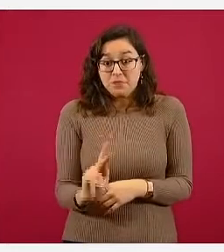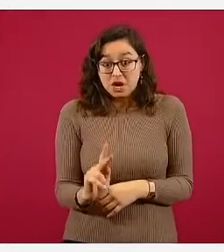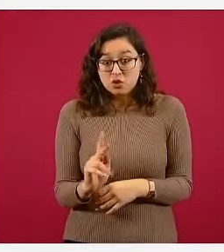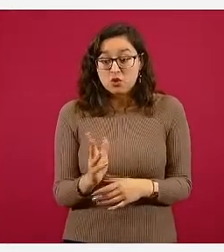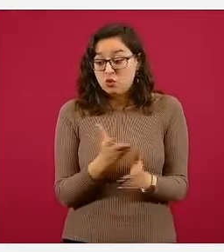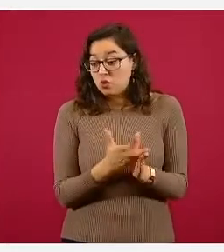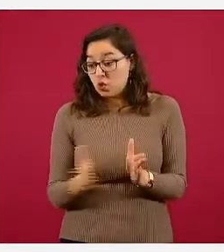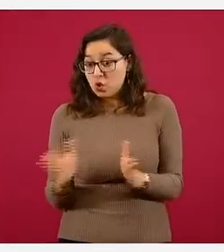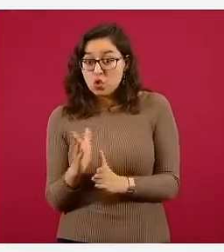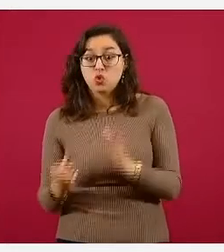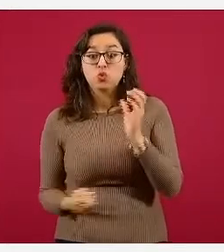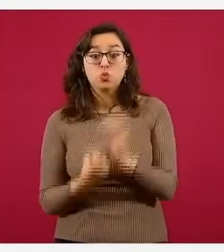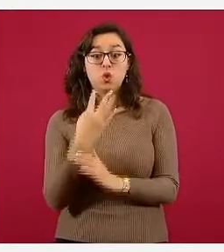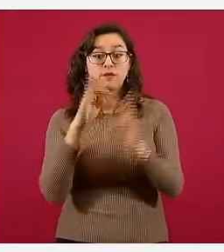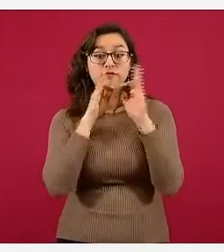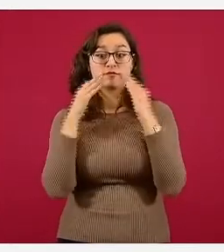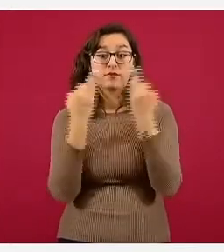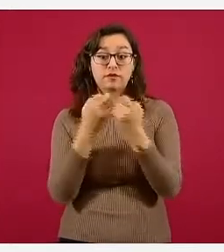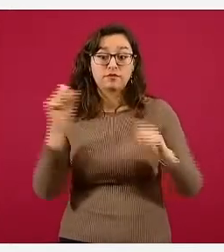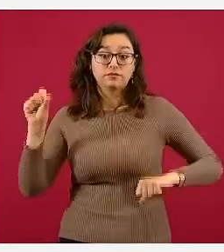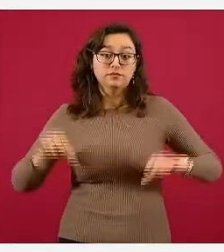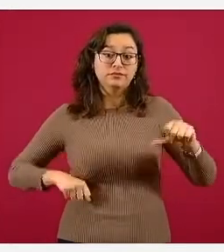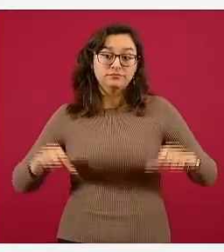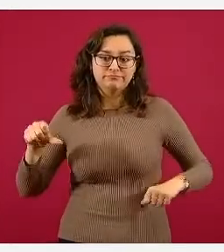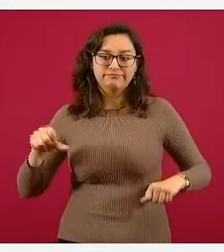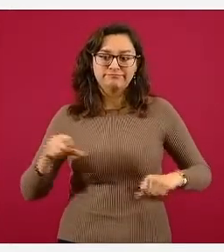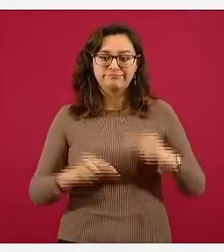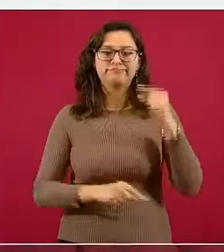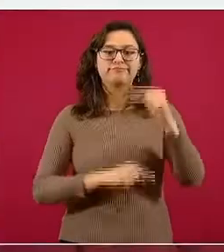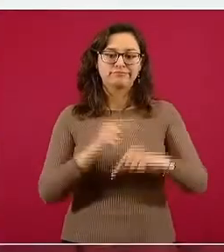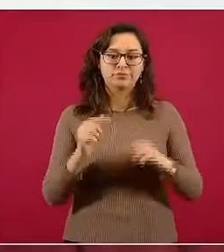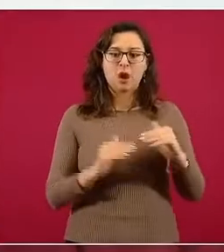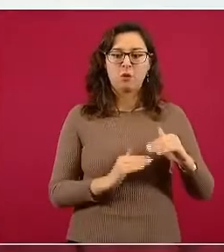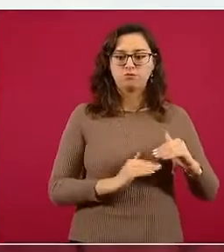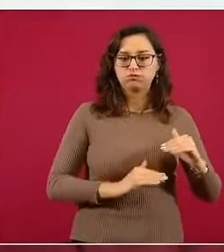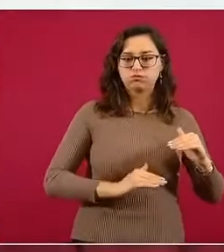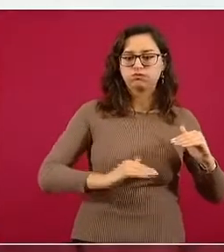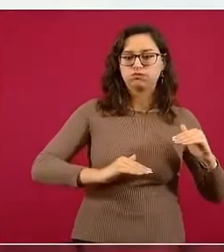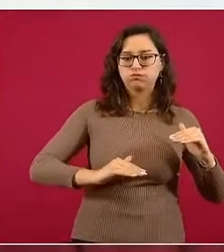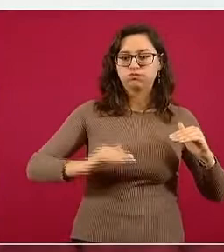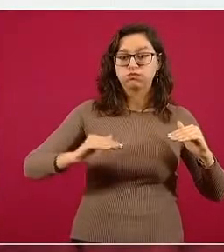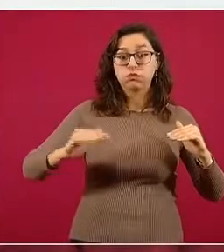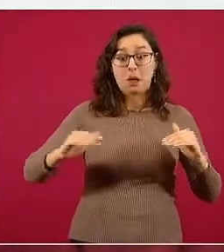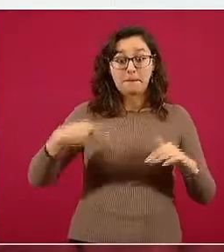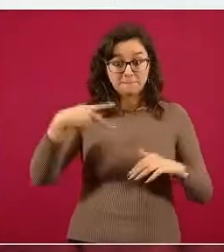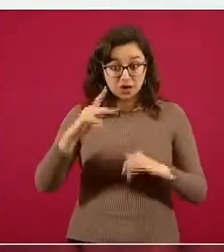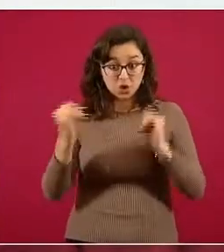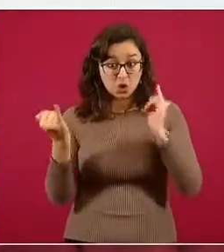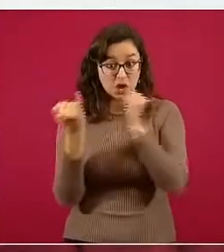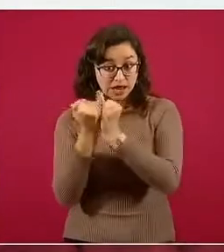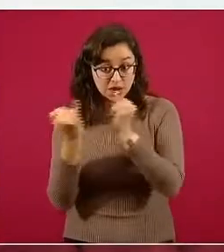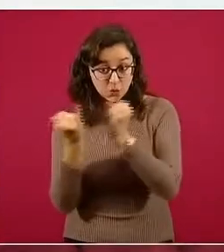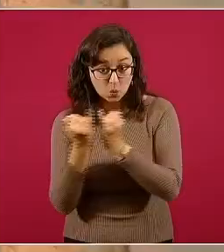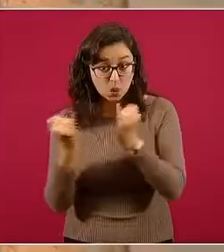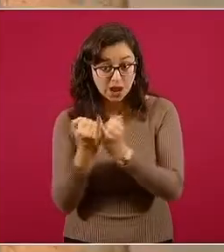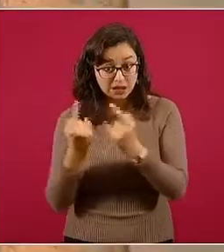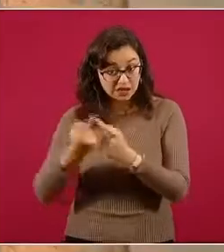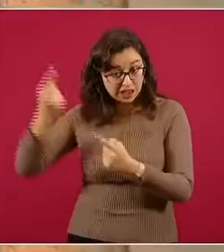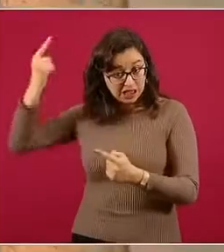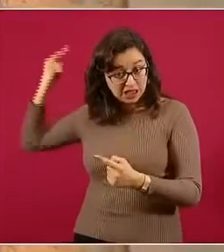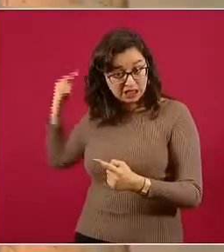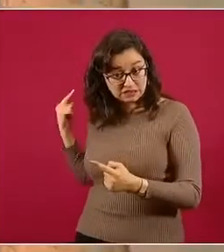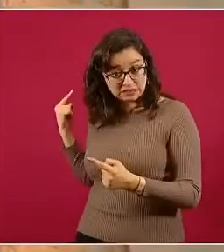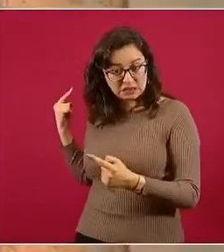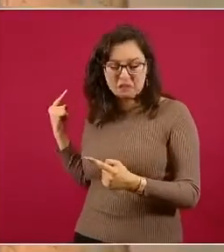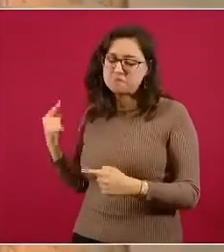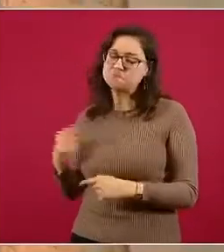normalidad, empieza a subir otra vez la afluencia, aunque nunca hemos tenido una afluencia, digamos, que recupere, que